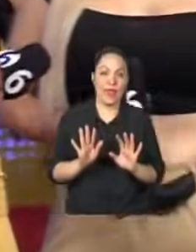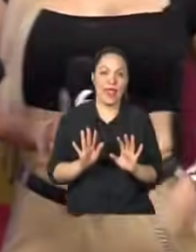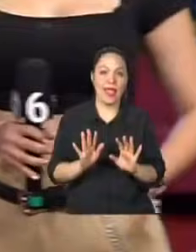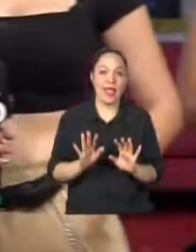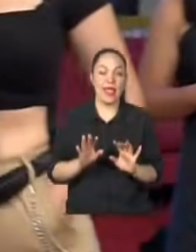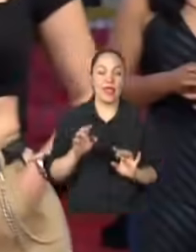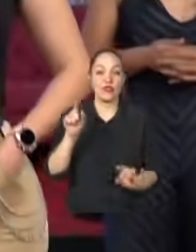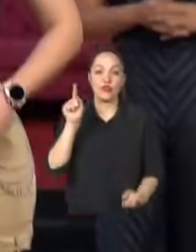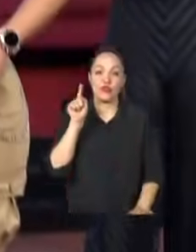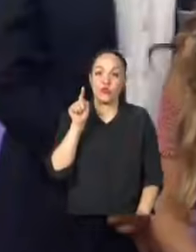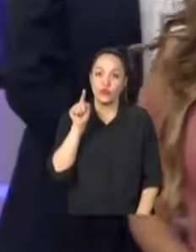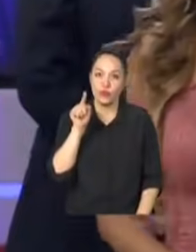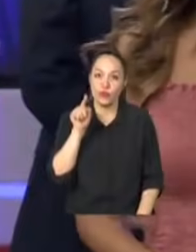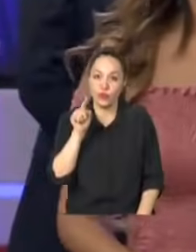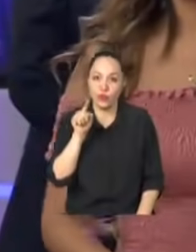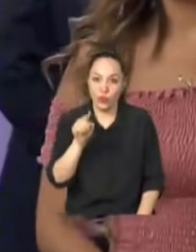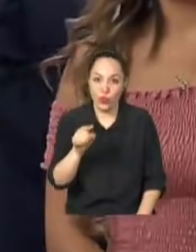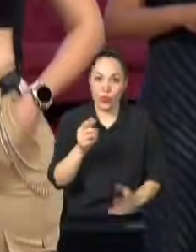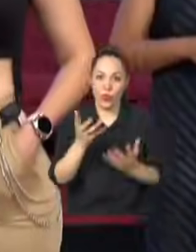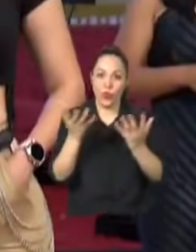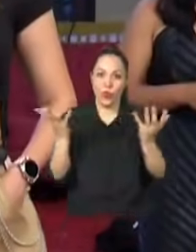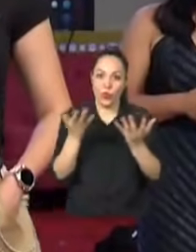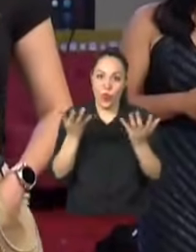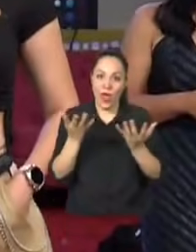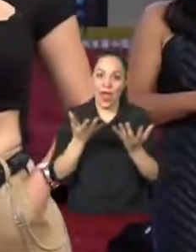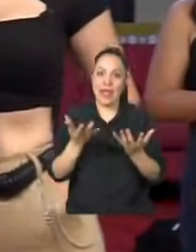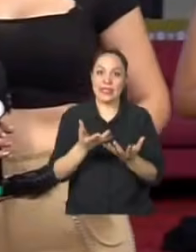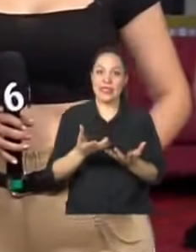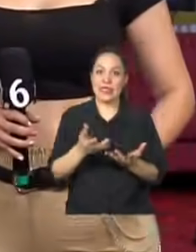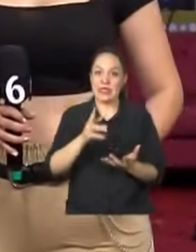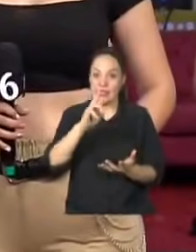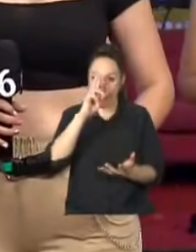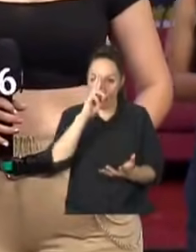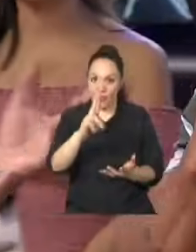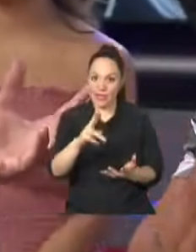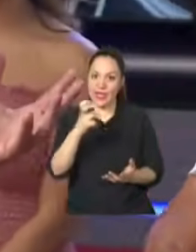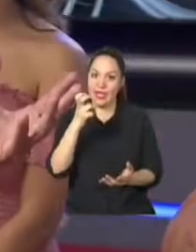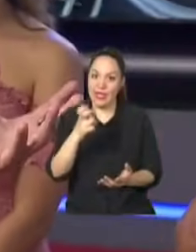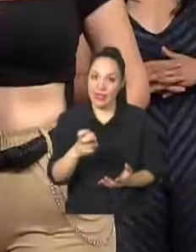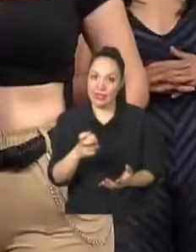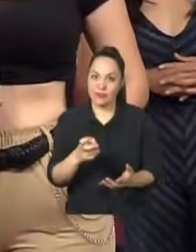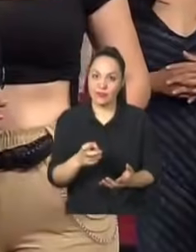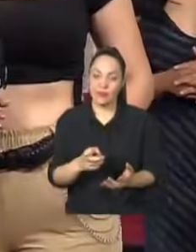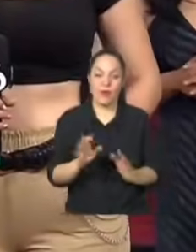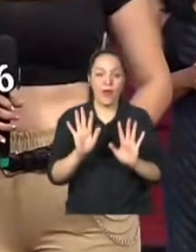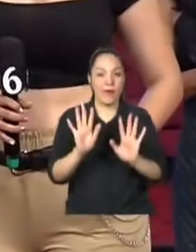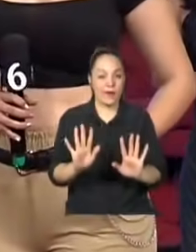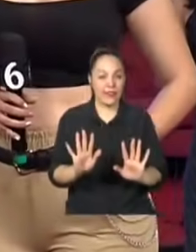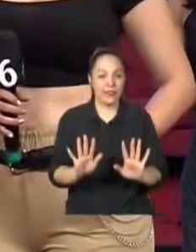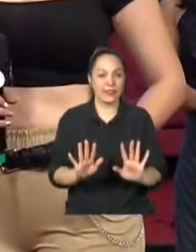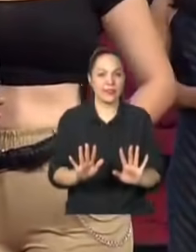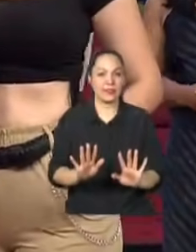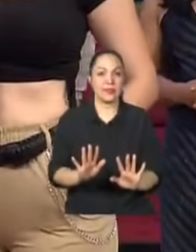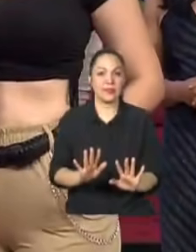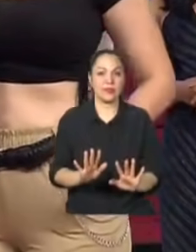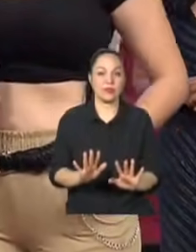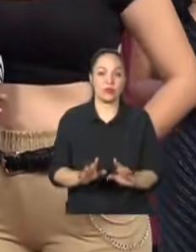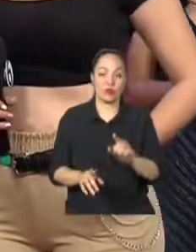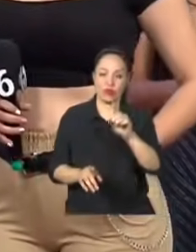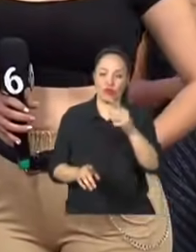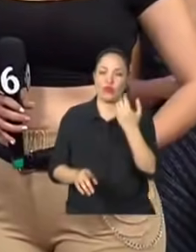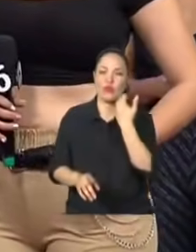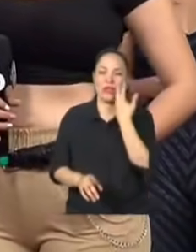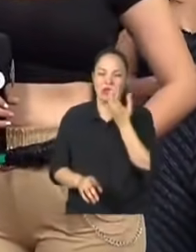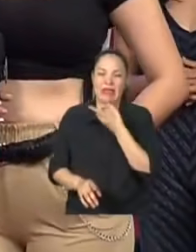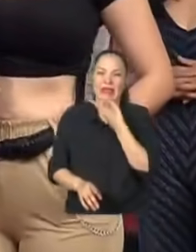tú, permítame, de tan grande que estás, ¿sabes qué, señor Chavana? Perdón, ¿qué? No la va a llenar, ¿qué? No la va a llenar. ¿A qué te refieres?